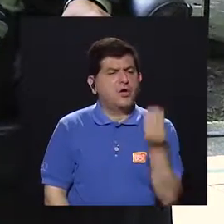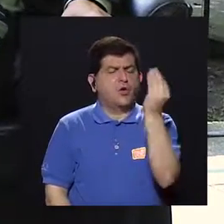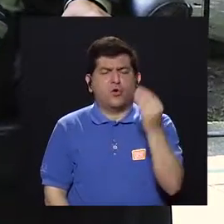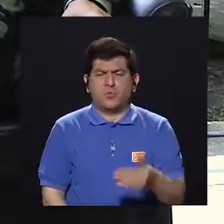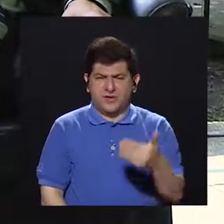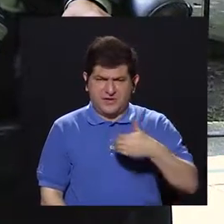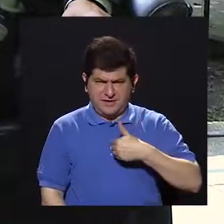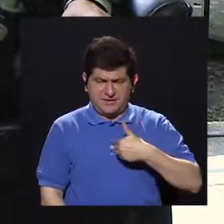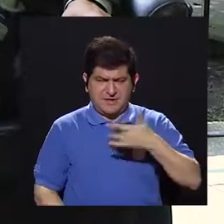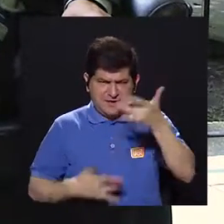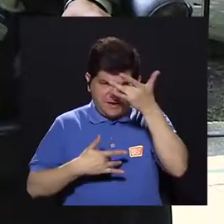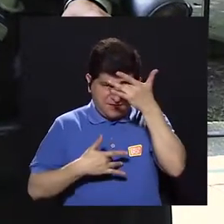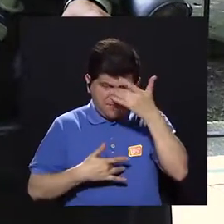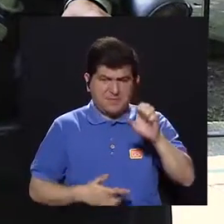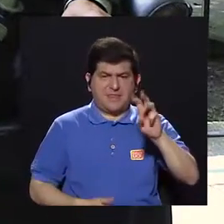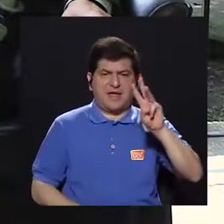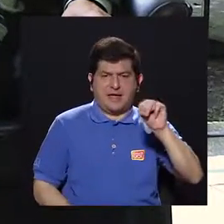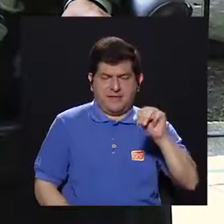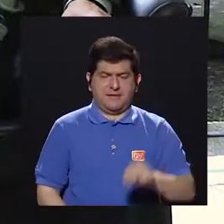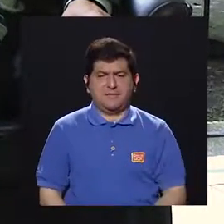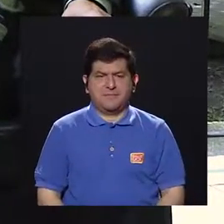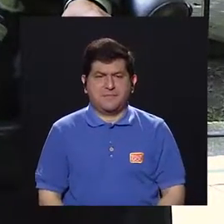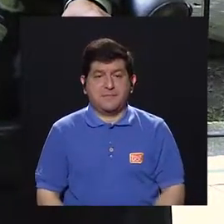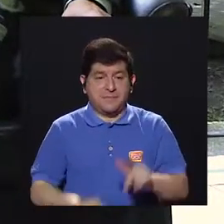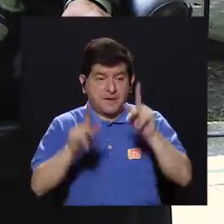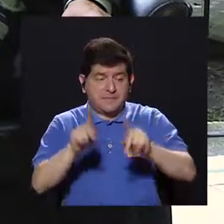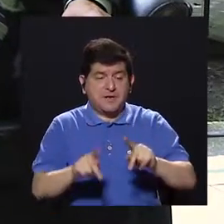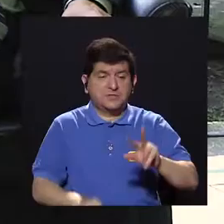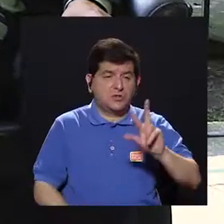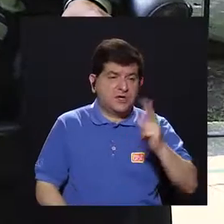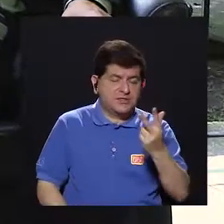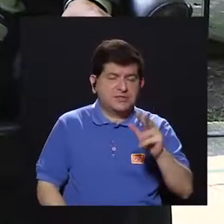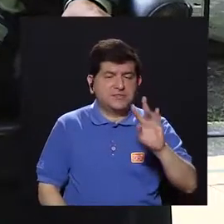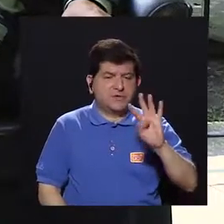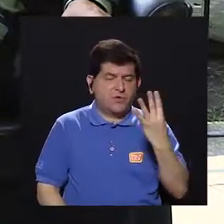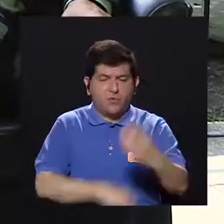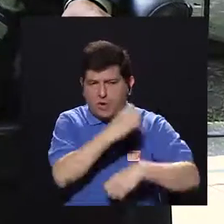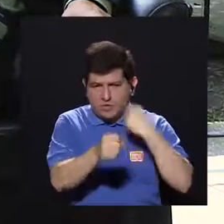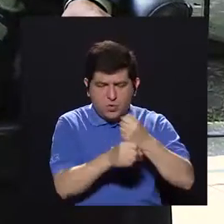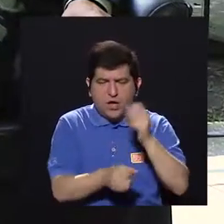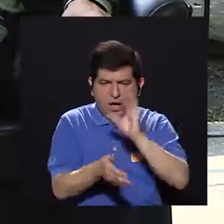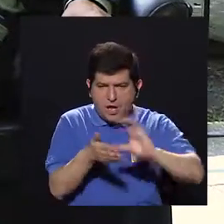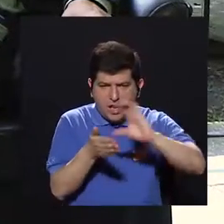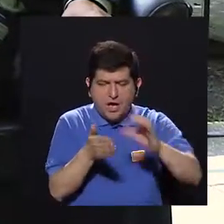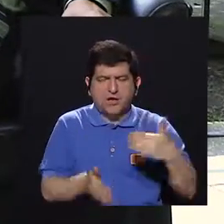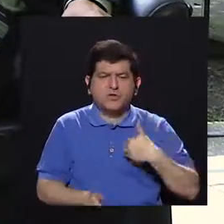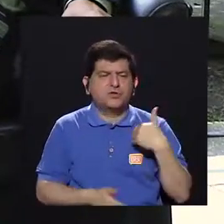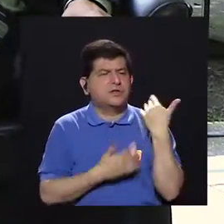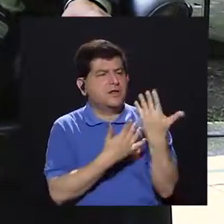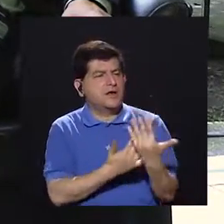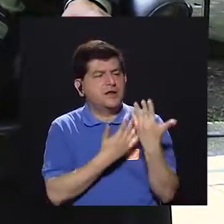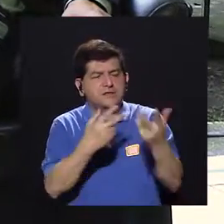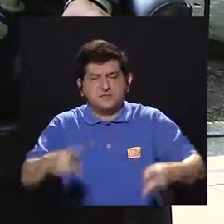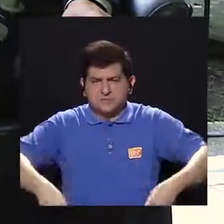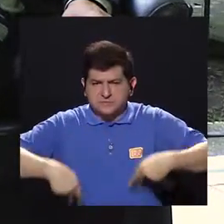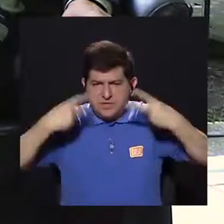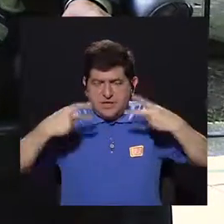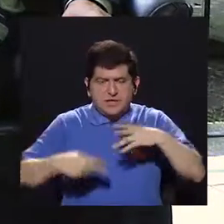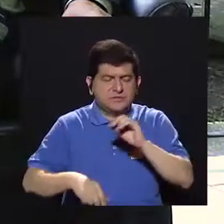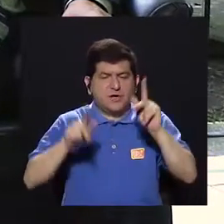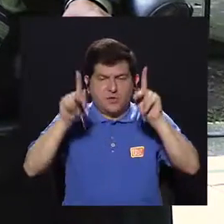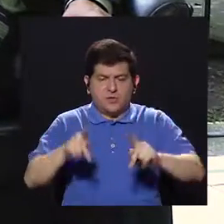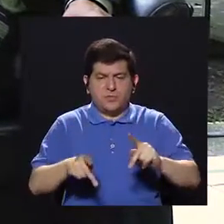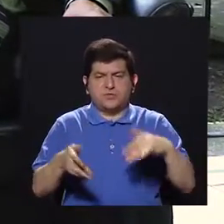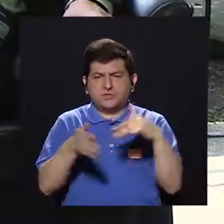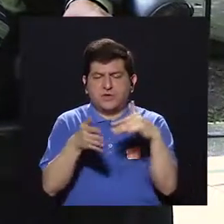nosotros vemos un adolescente con esclerosis múltiple, estamos hablando el que está en tercero, cuarto de colegio, que tiene toda una expectativa de